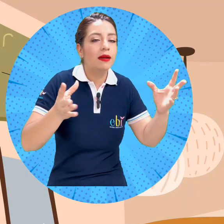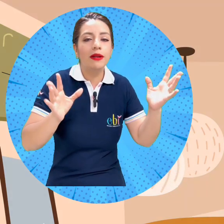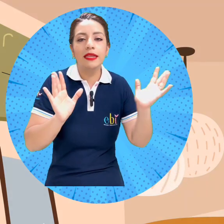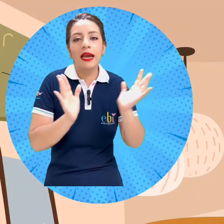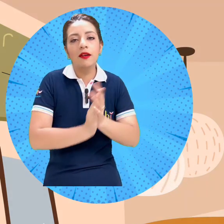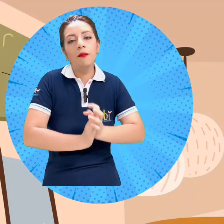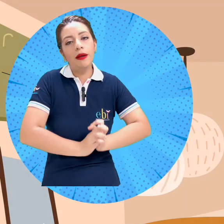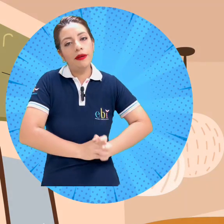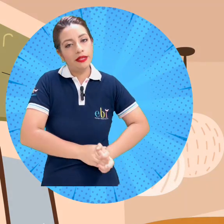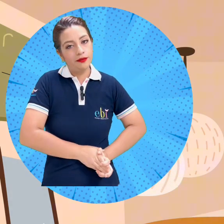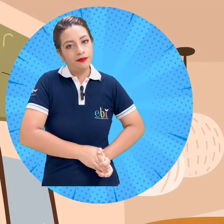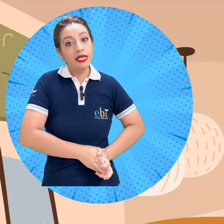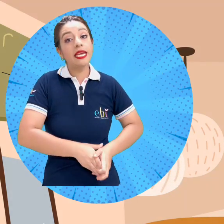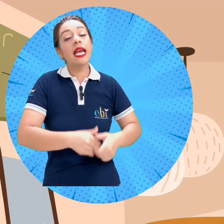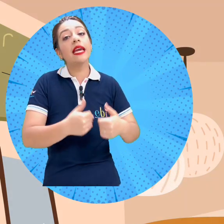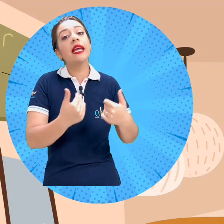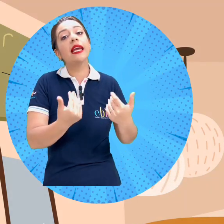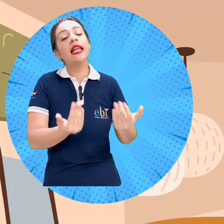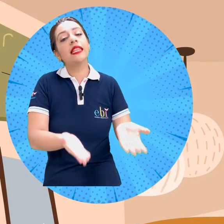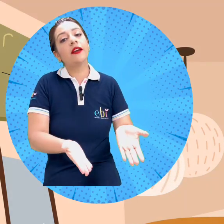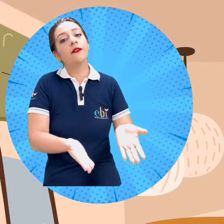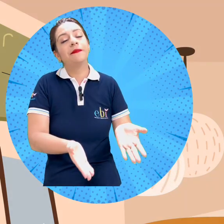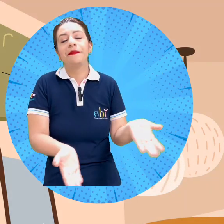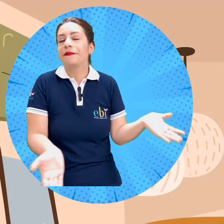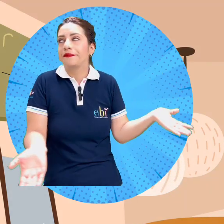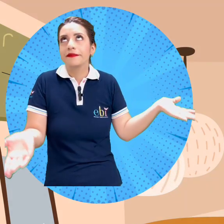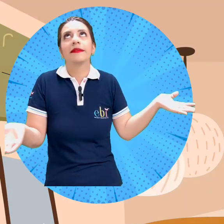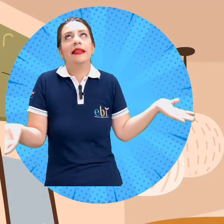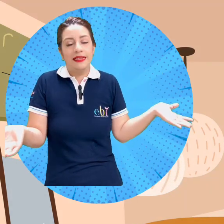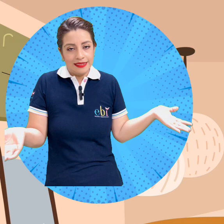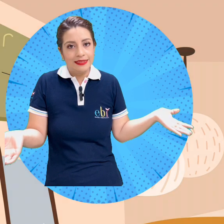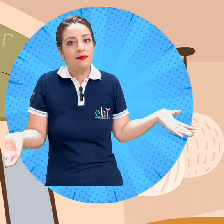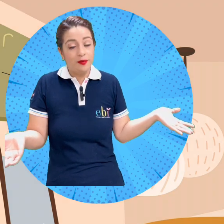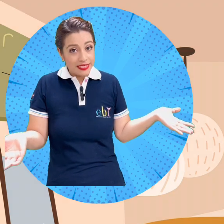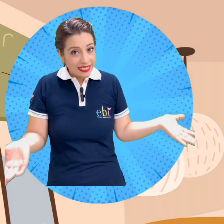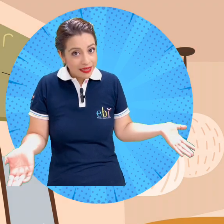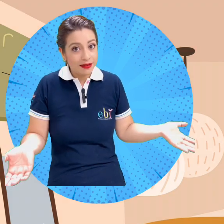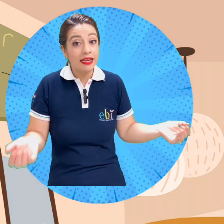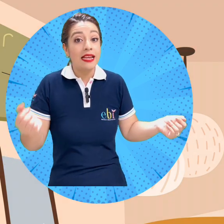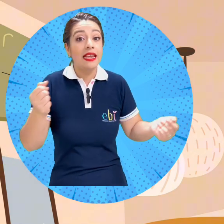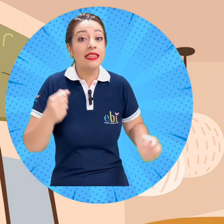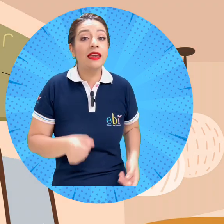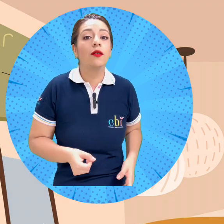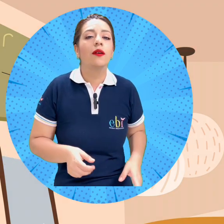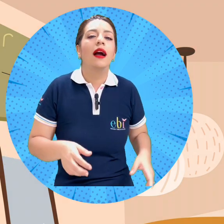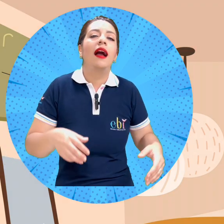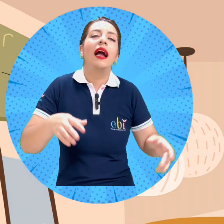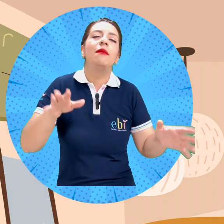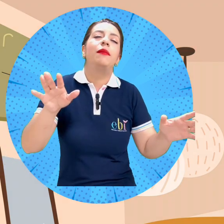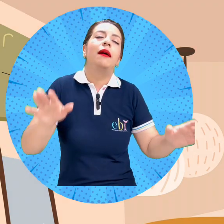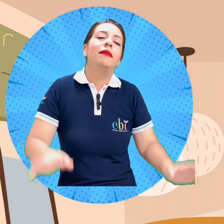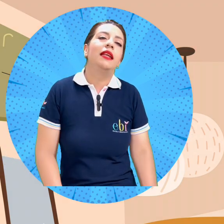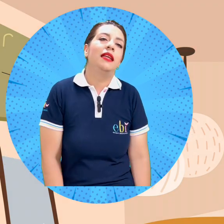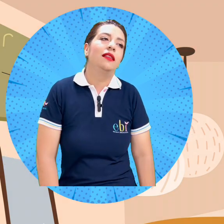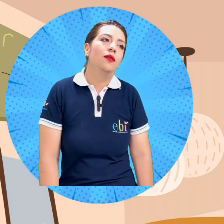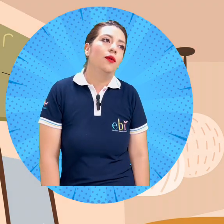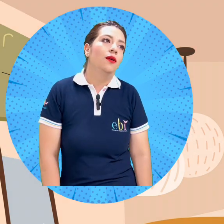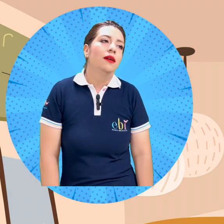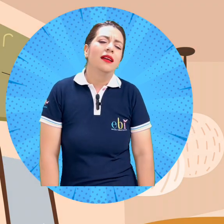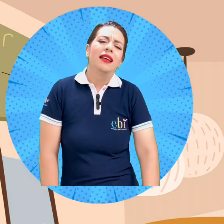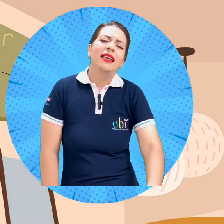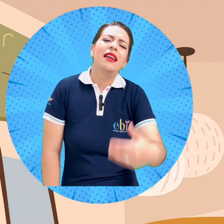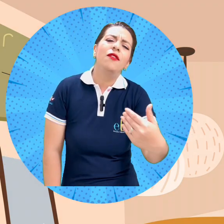allá para platicar con Pablito. ¿Y qué creen que le dijo? Pues sí, le dijo: ay,